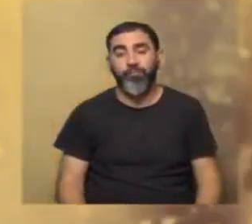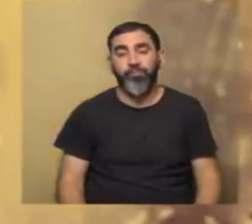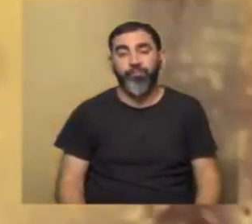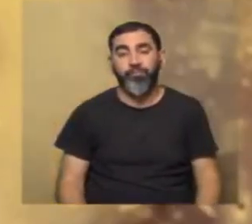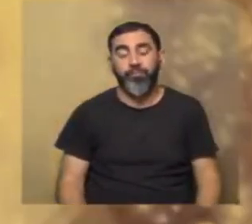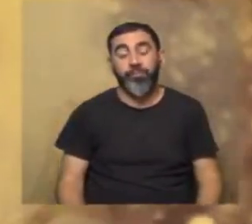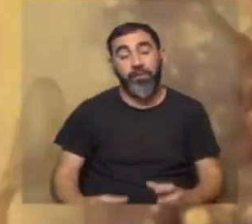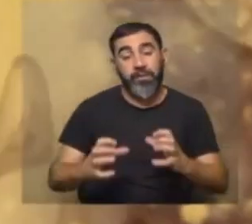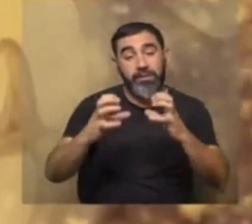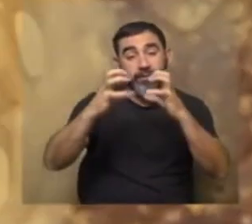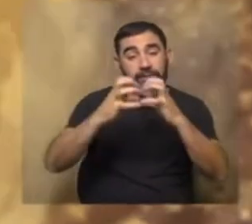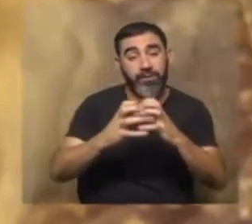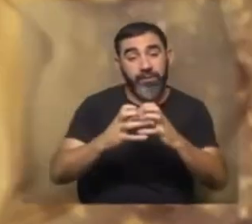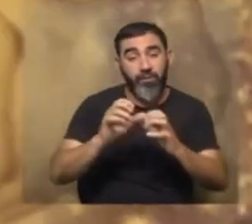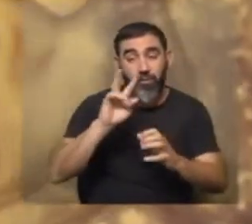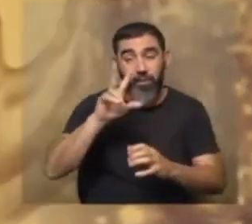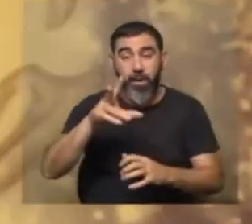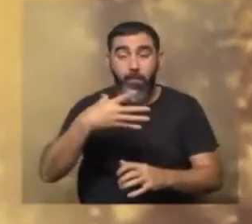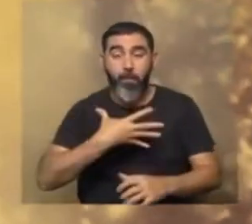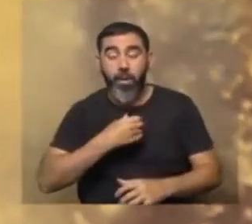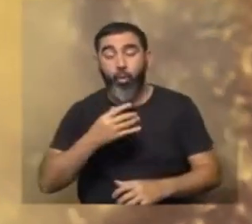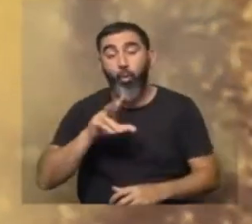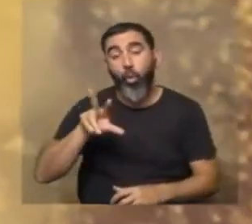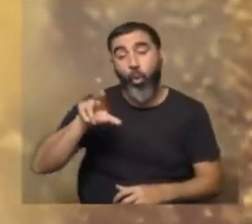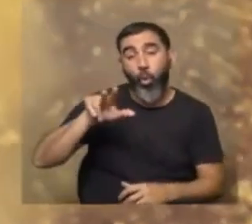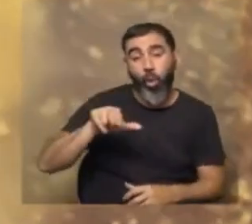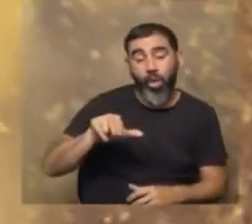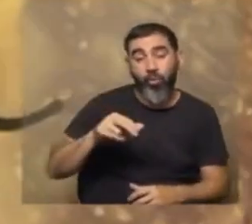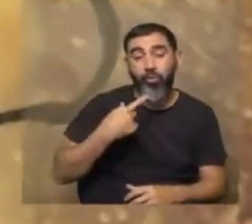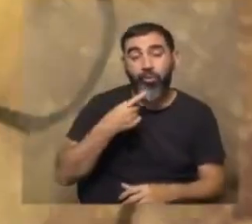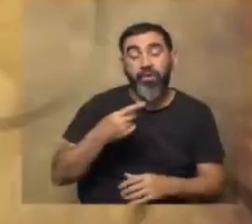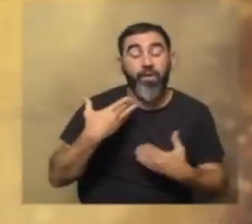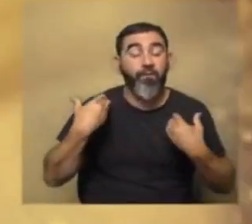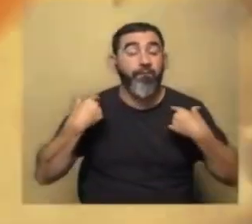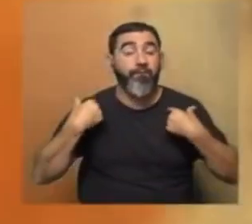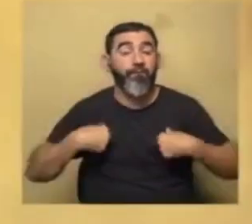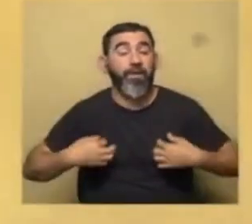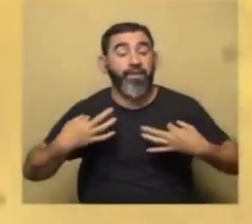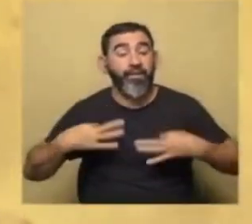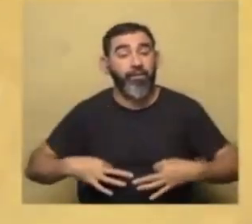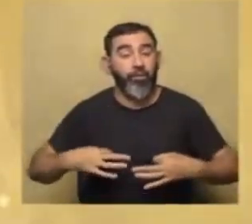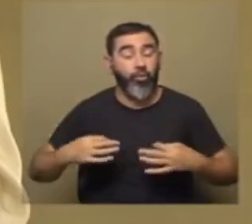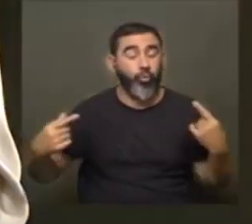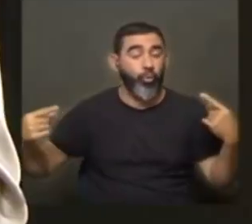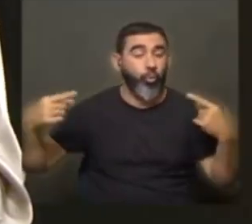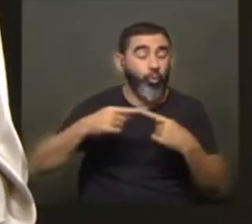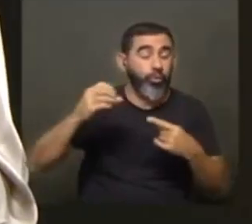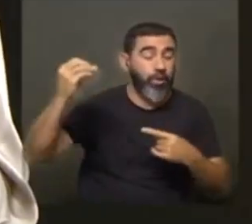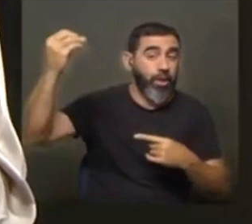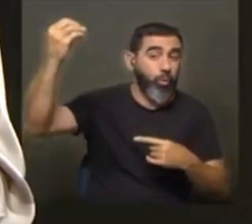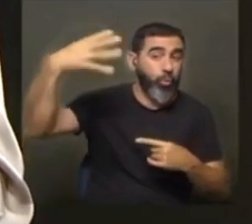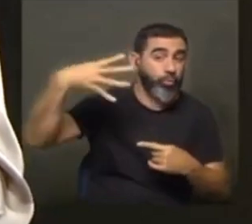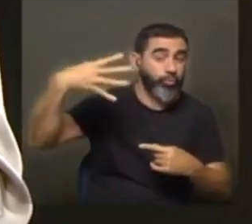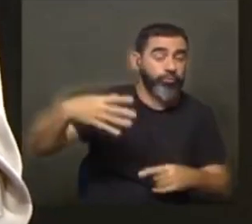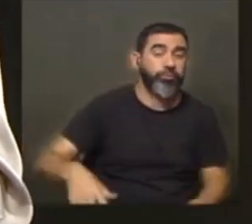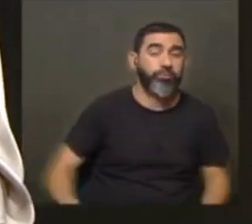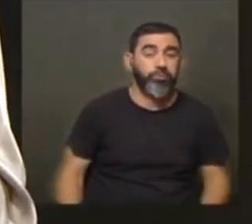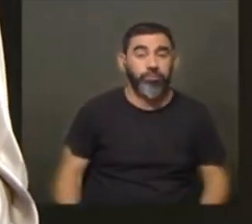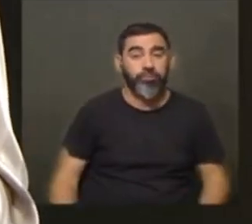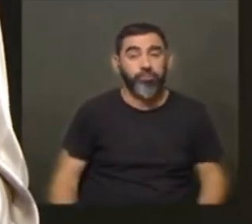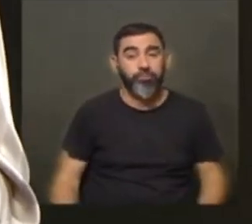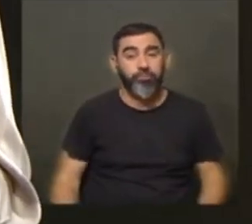el cerebro de quienes lo ven blanco y dorado interpreta que el vestido está a contraluz, por lo tanto